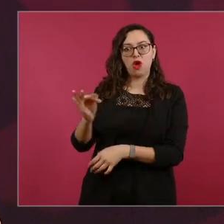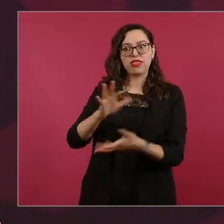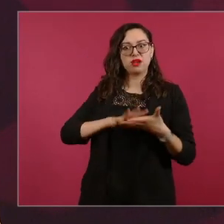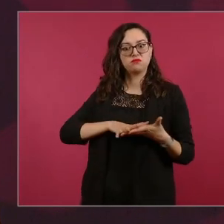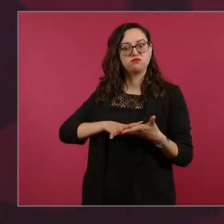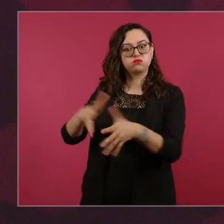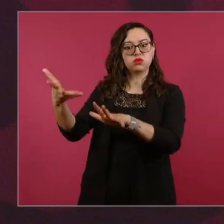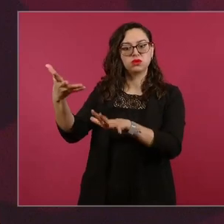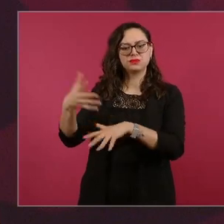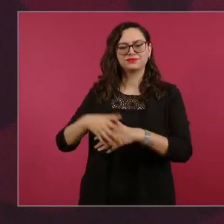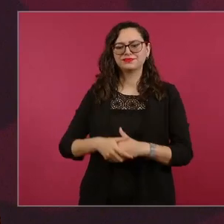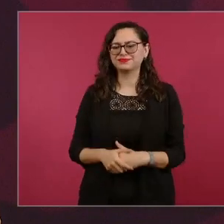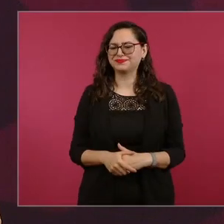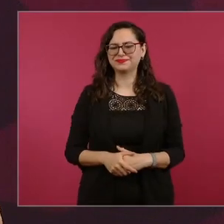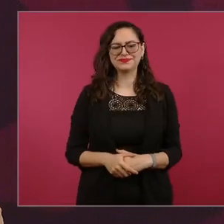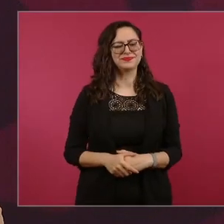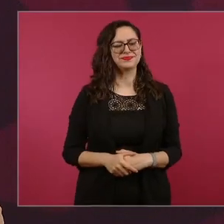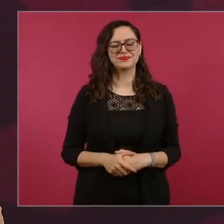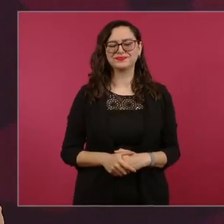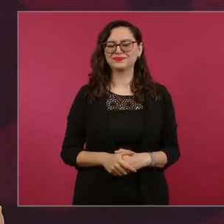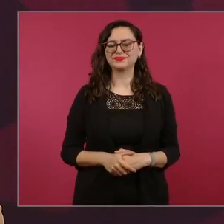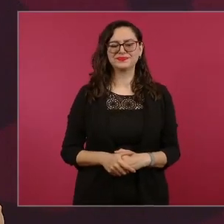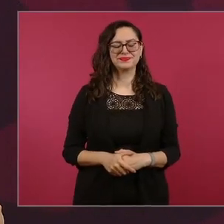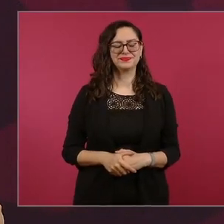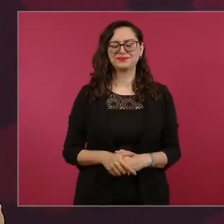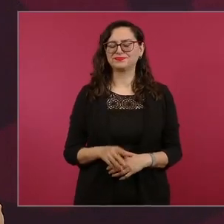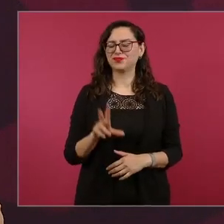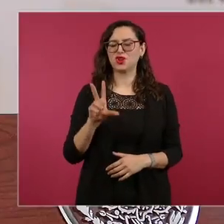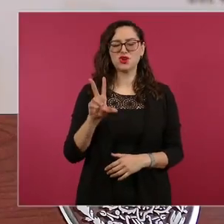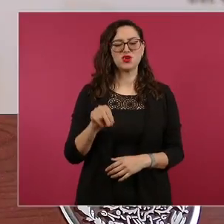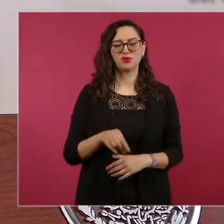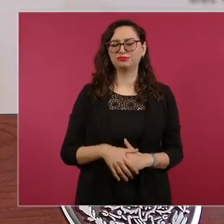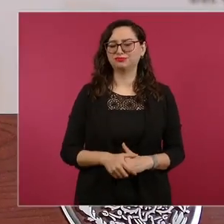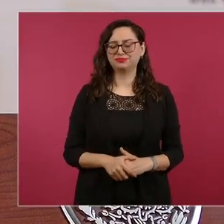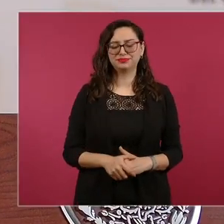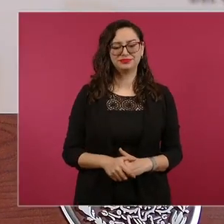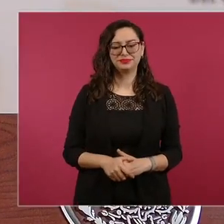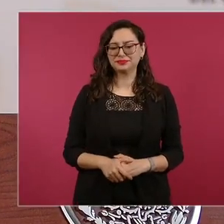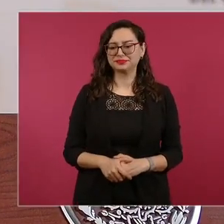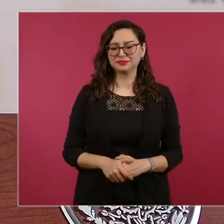en México nunca lo ha sido bueno en los últimos tiempos,